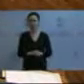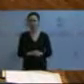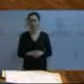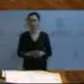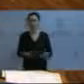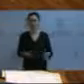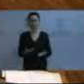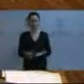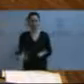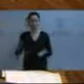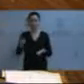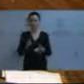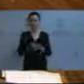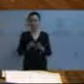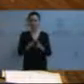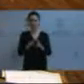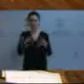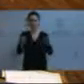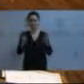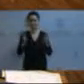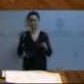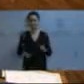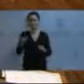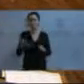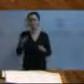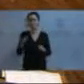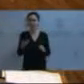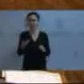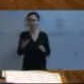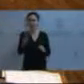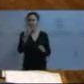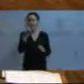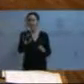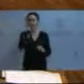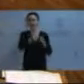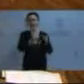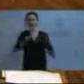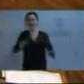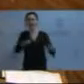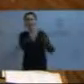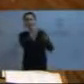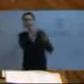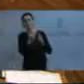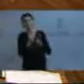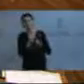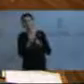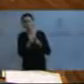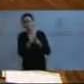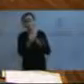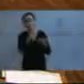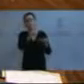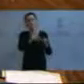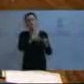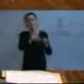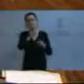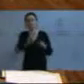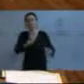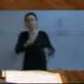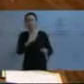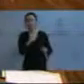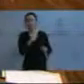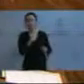Para retomar la cuestión en lo importante, que lo importante son las personas que nos acompañan, que seguro que entre ellos hay personas